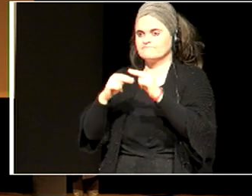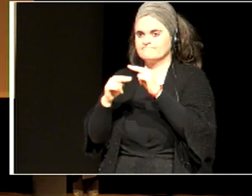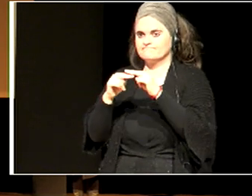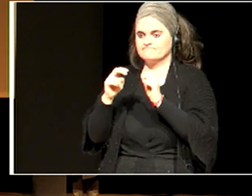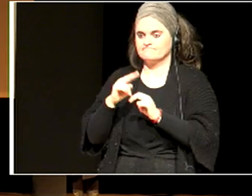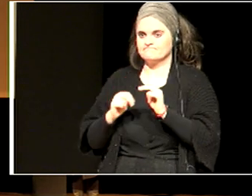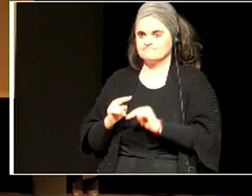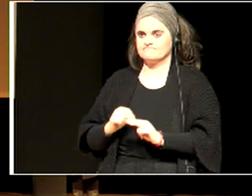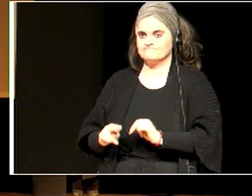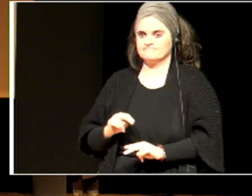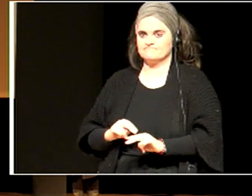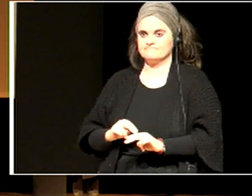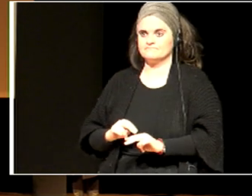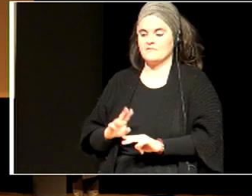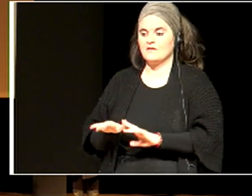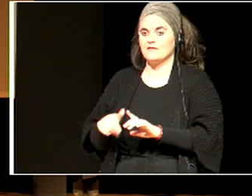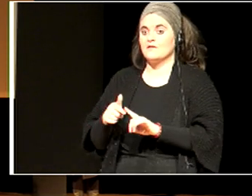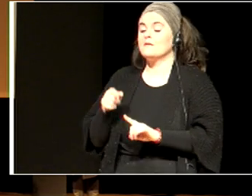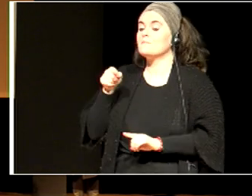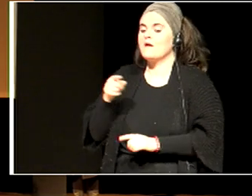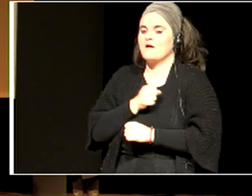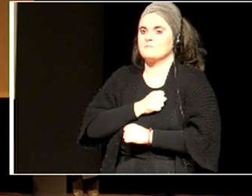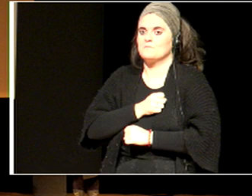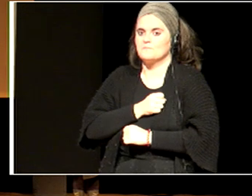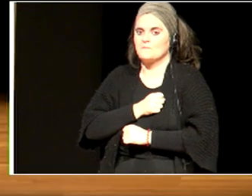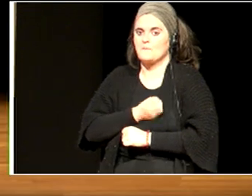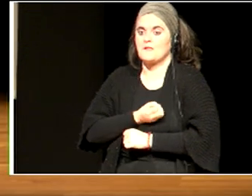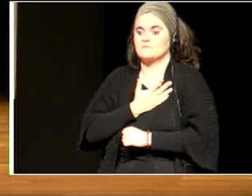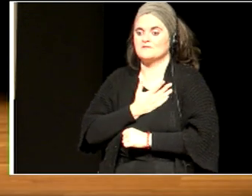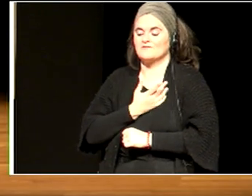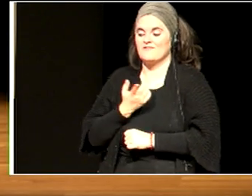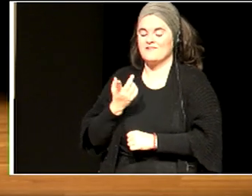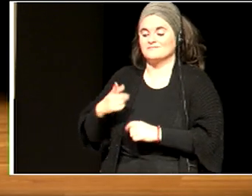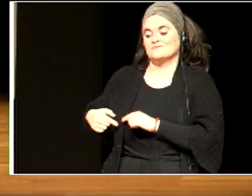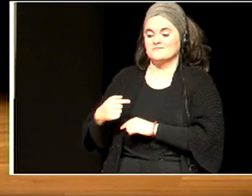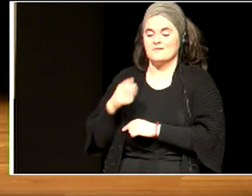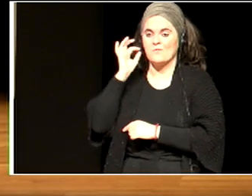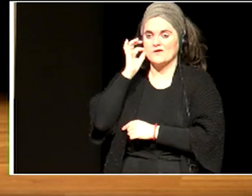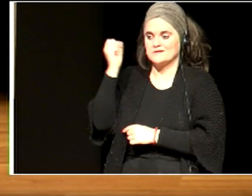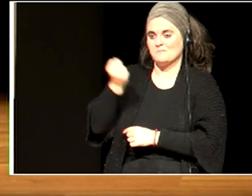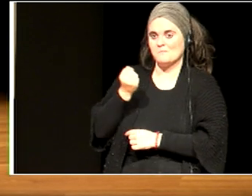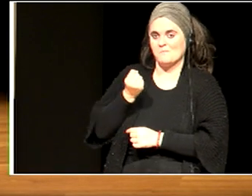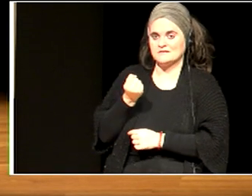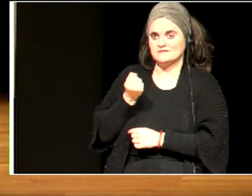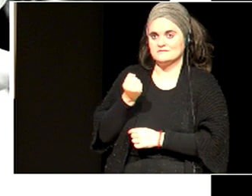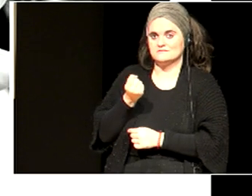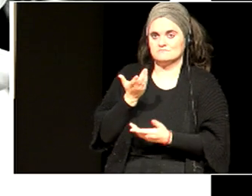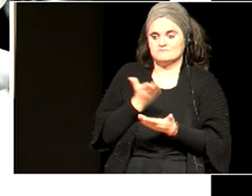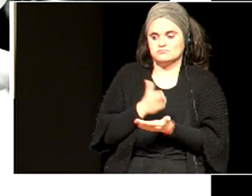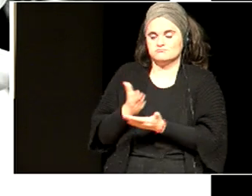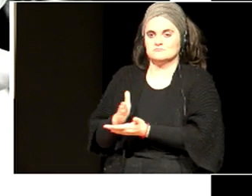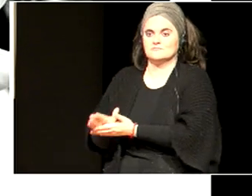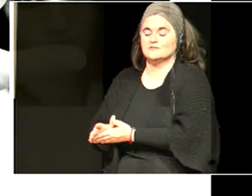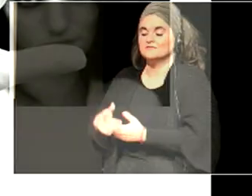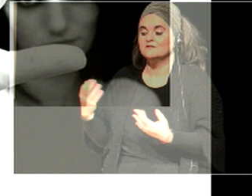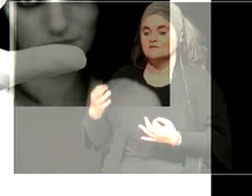que nos han matado día a día a las mujeres y por lo tanto tendrán que saber cuáles son esos síntomas